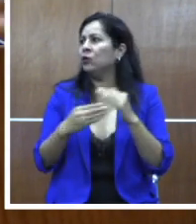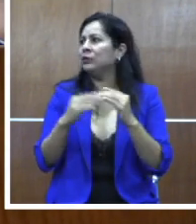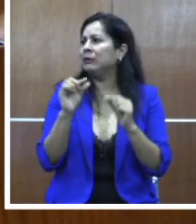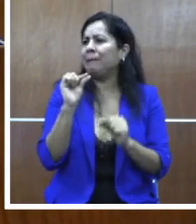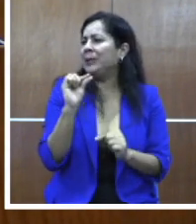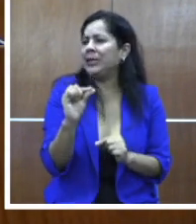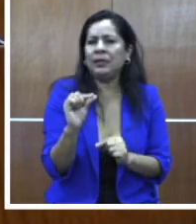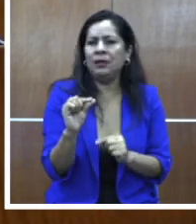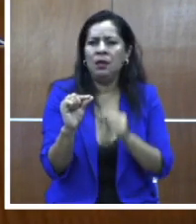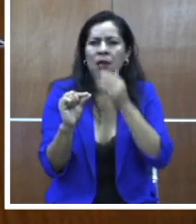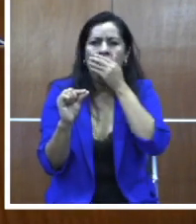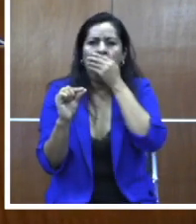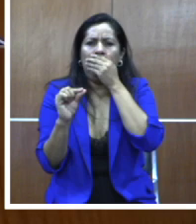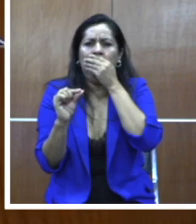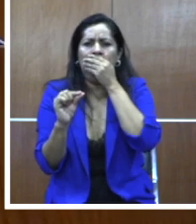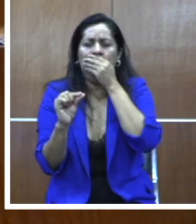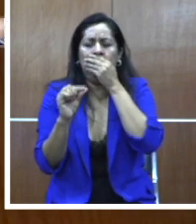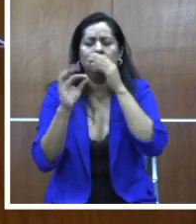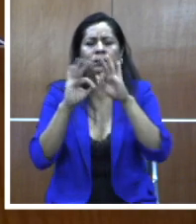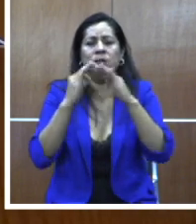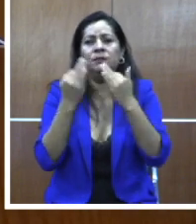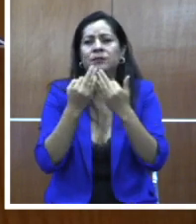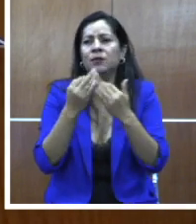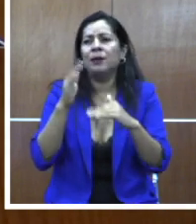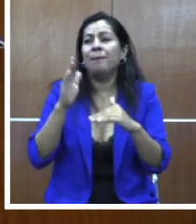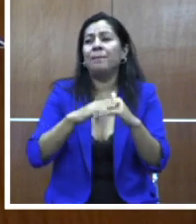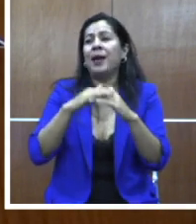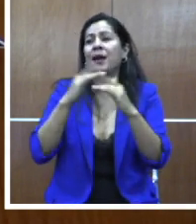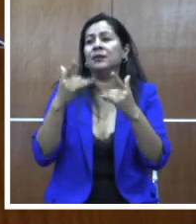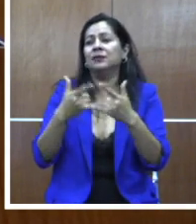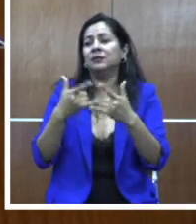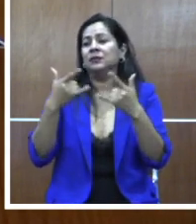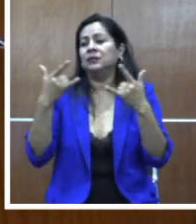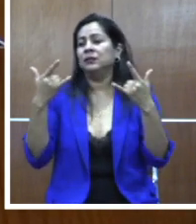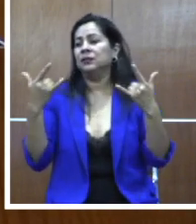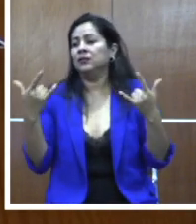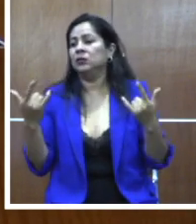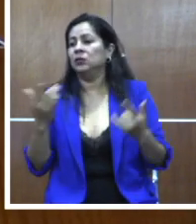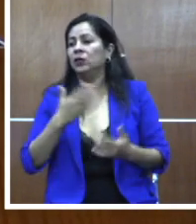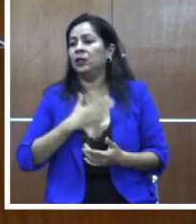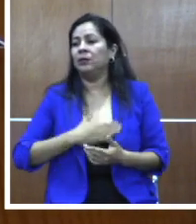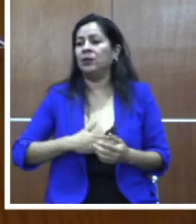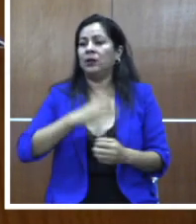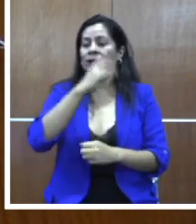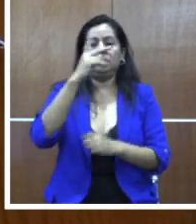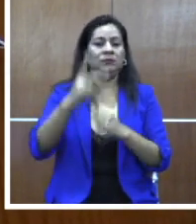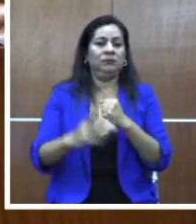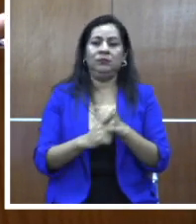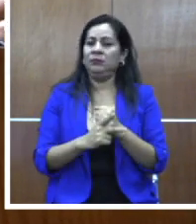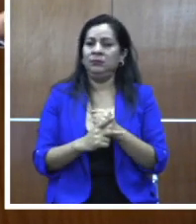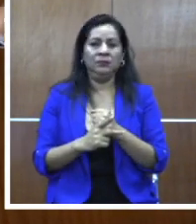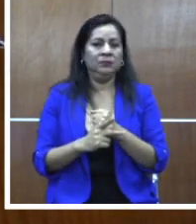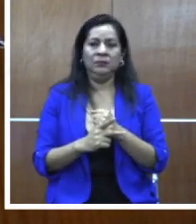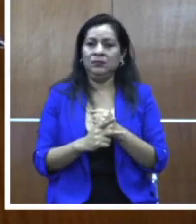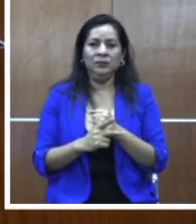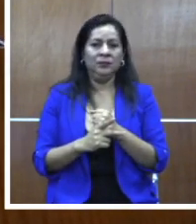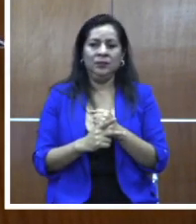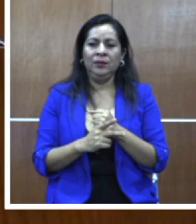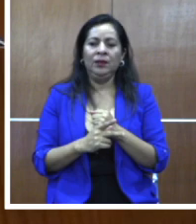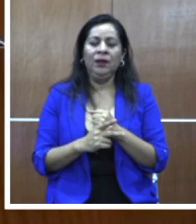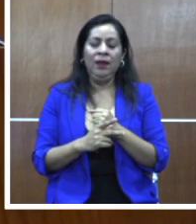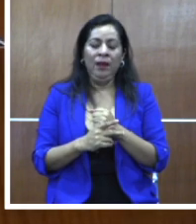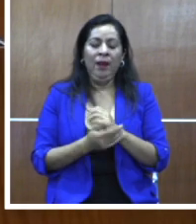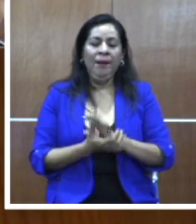no es un episodio más en la historia democrática de nuestro país. Es, sin lugar